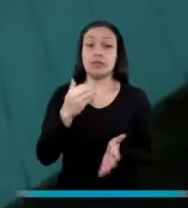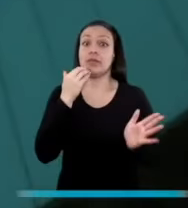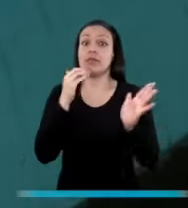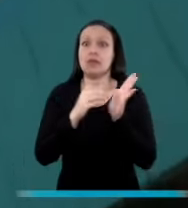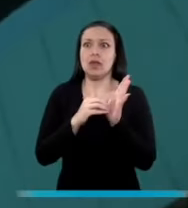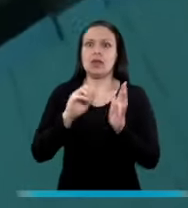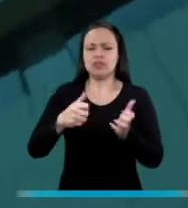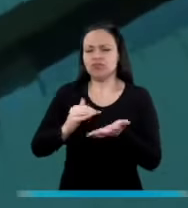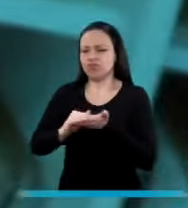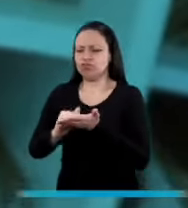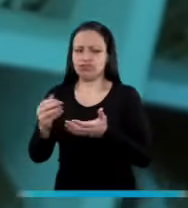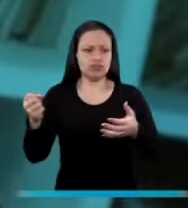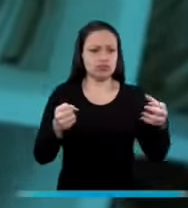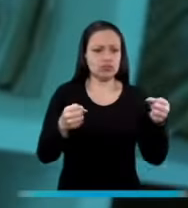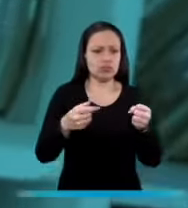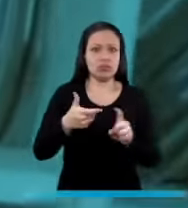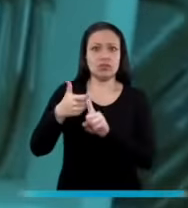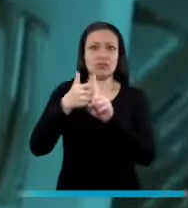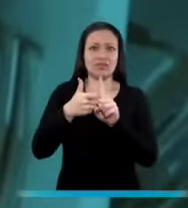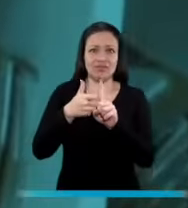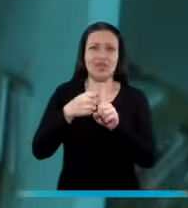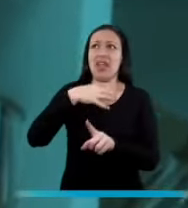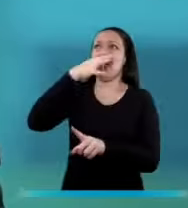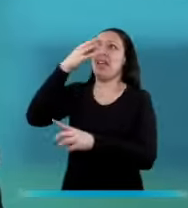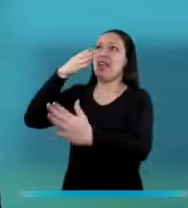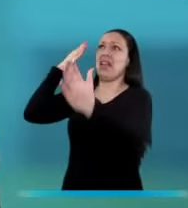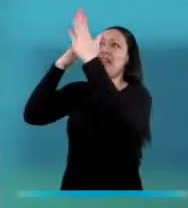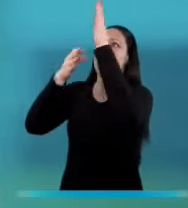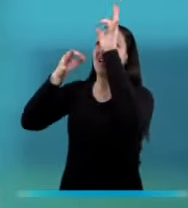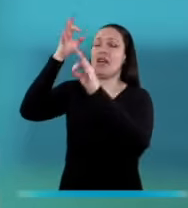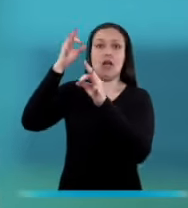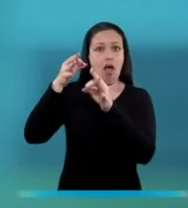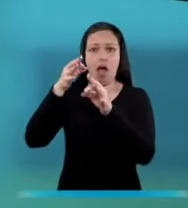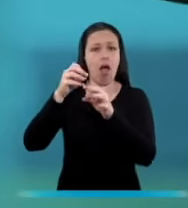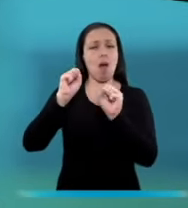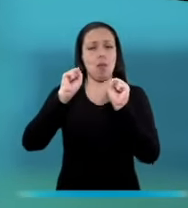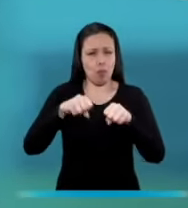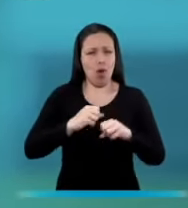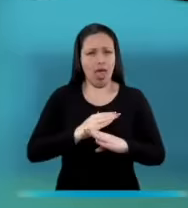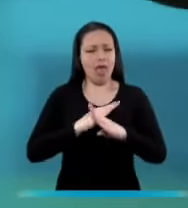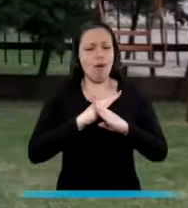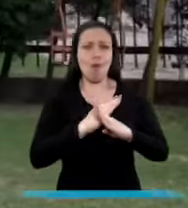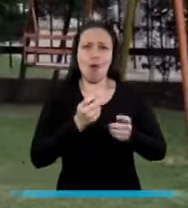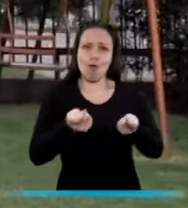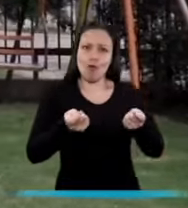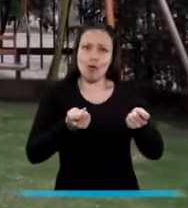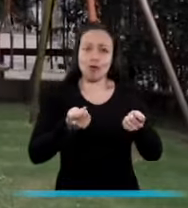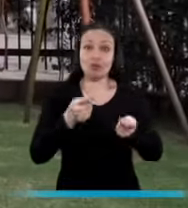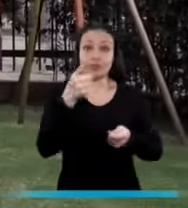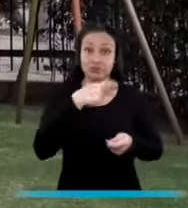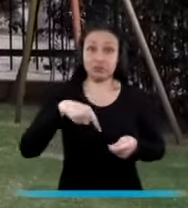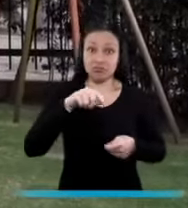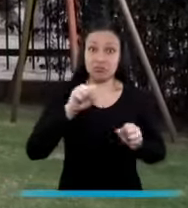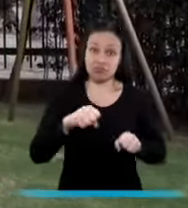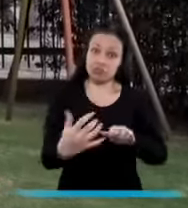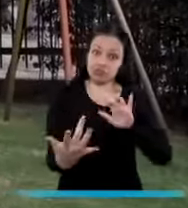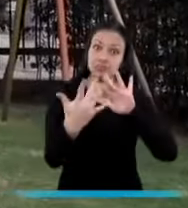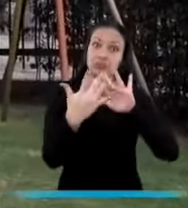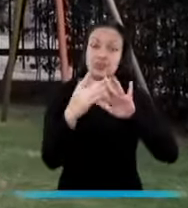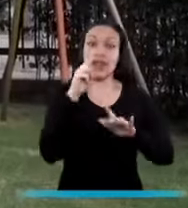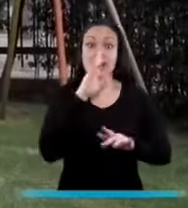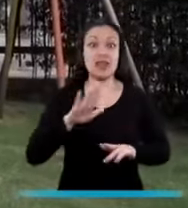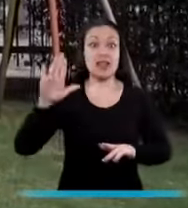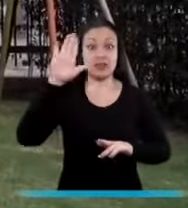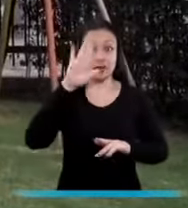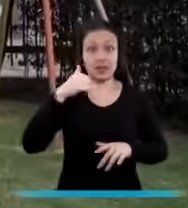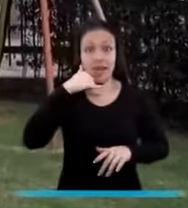conciliar a través de la Procu en lugar de demandar, están previniendo la congestión de la justicia. Comuníquense con nosotros en la línea